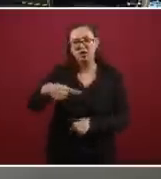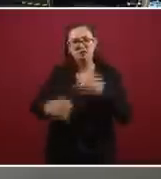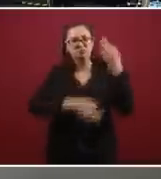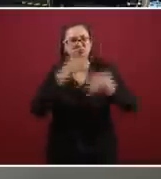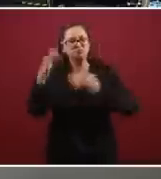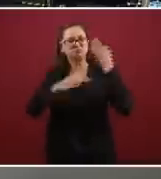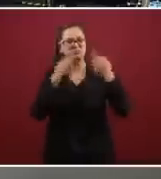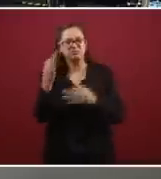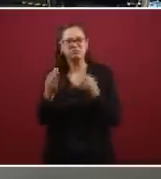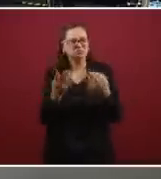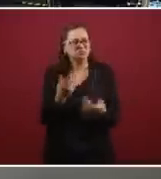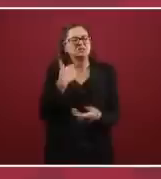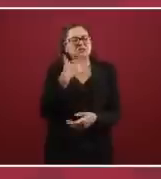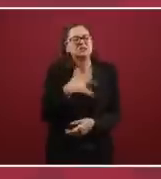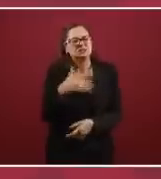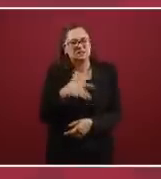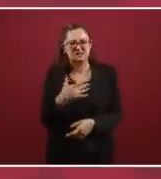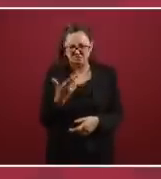pues